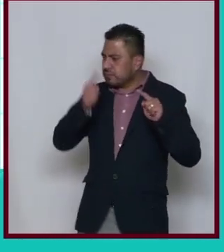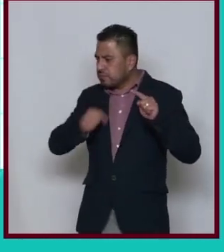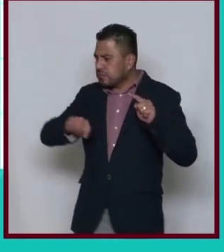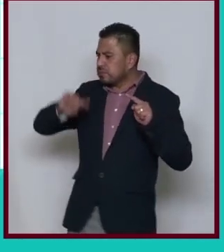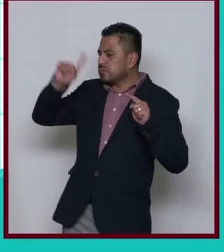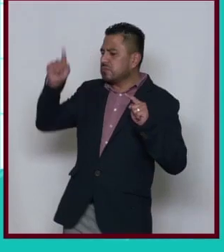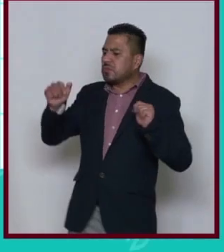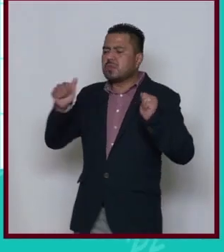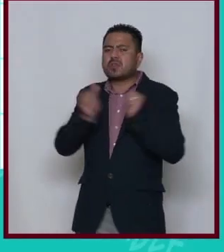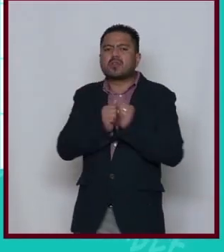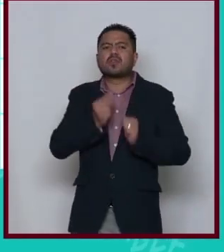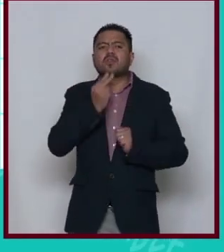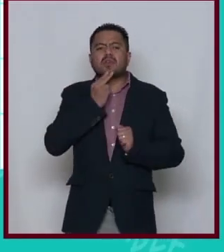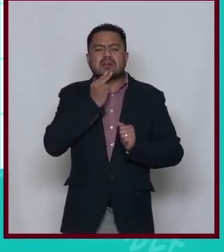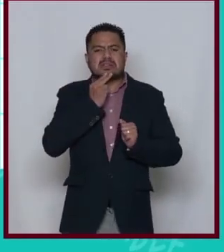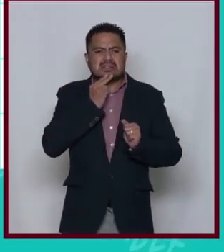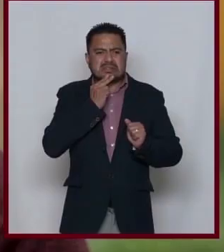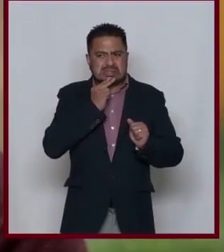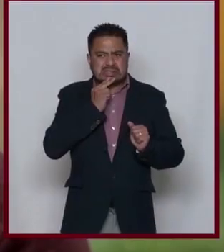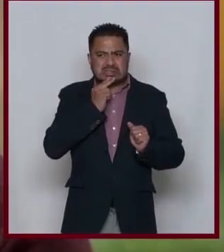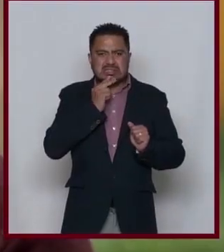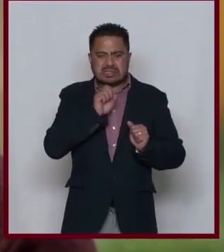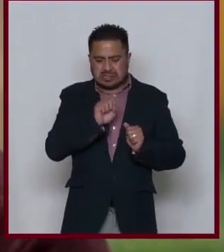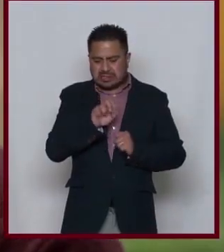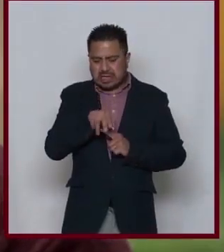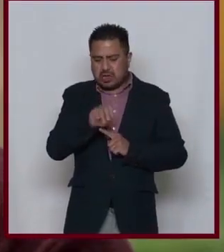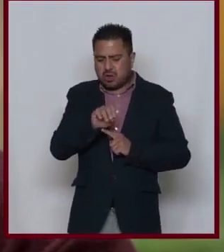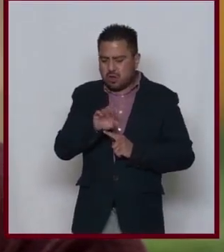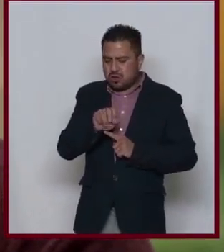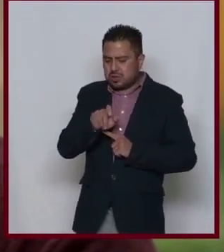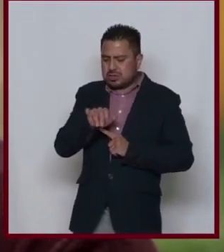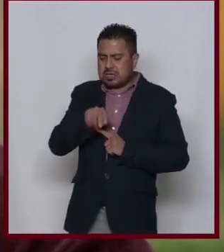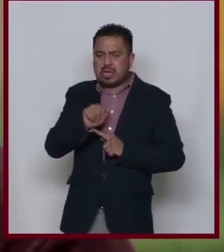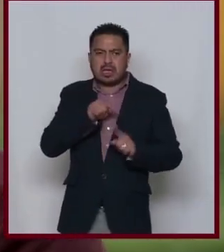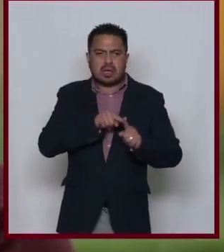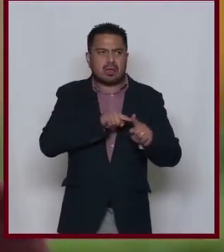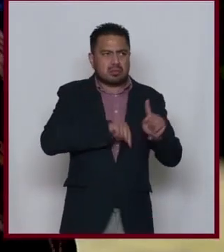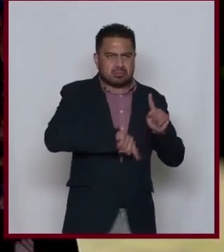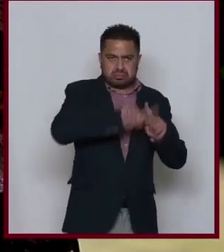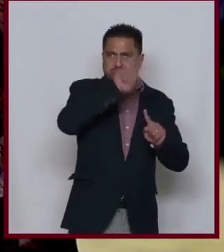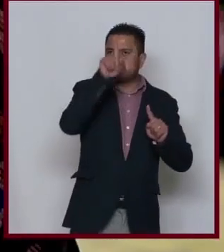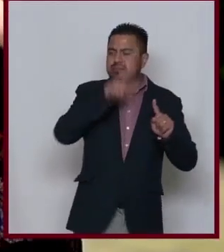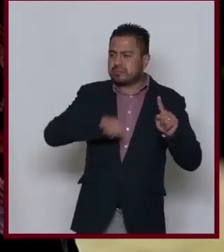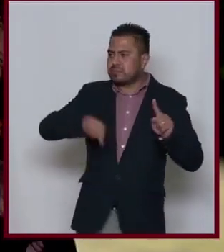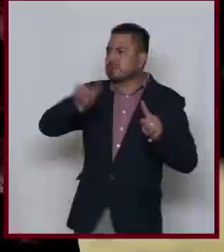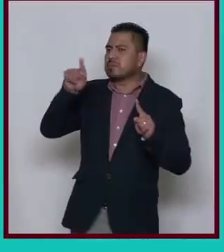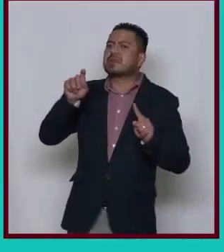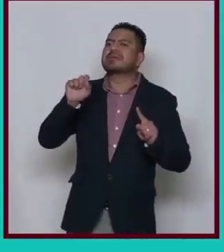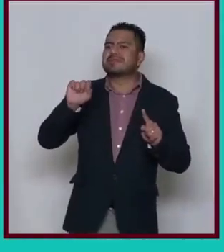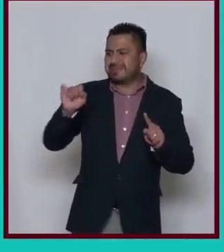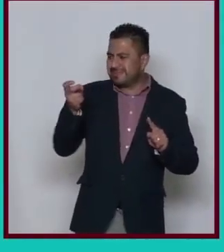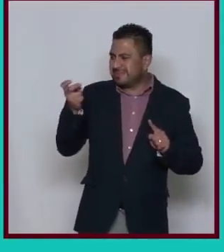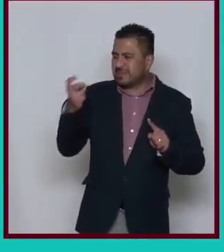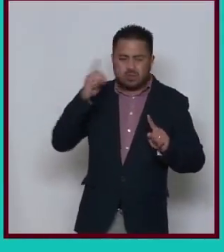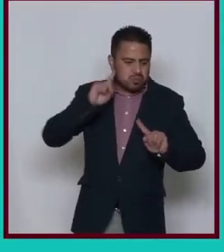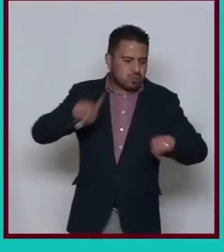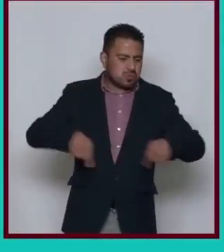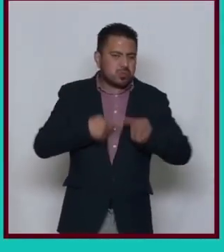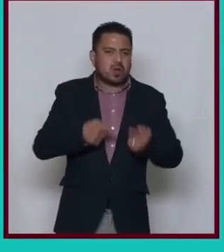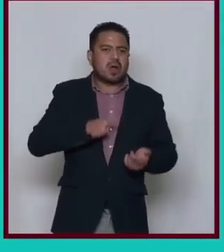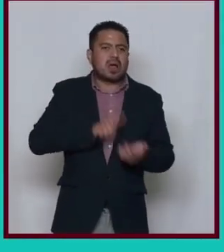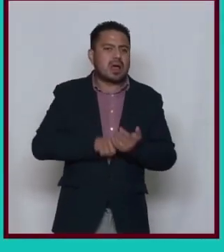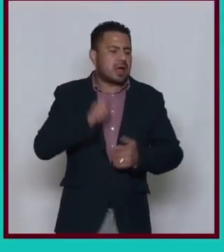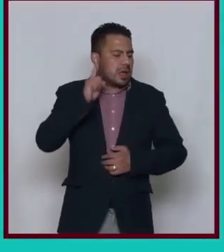con funciones seno y coseno. Esas son las ondas que bajan y suben, ¿no? Así es. La música tiene